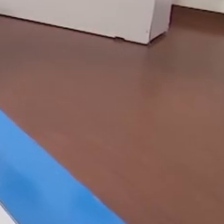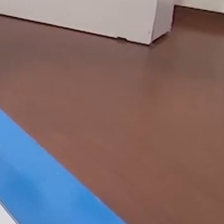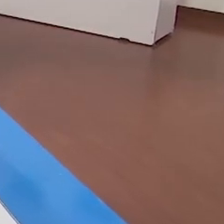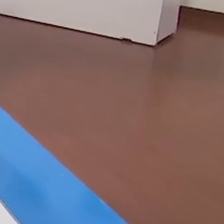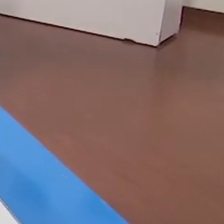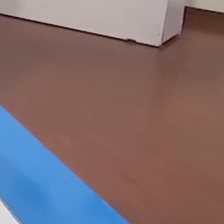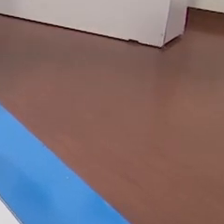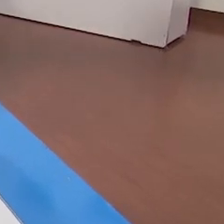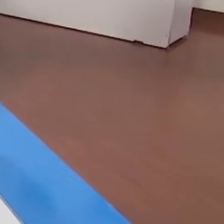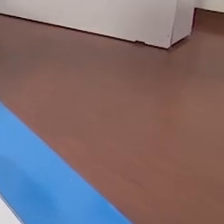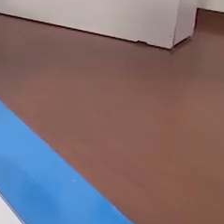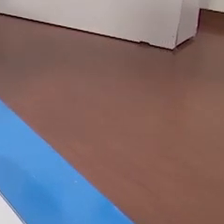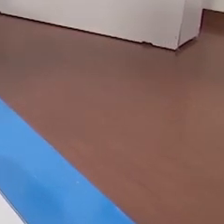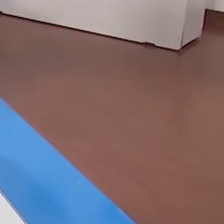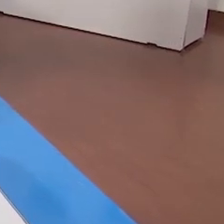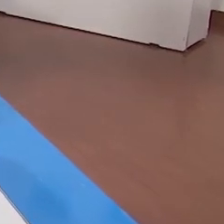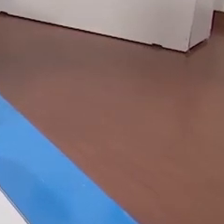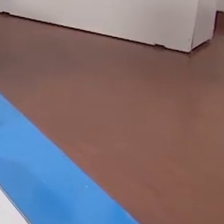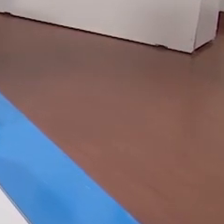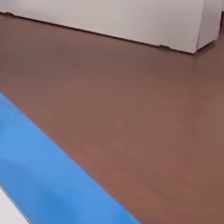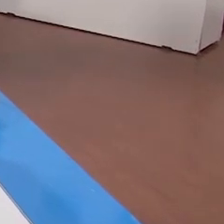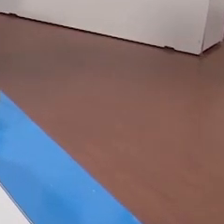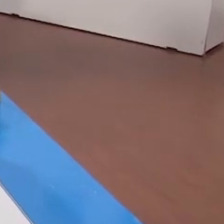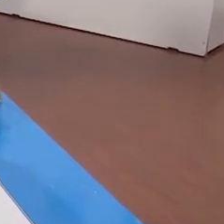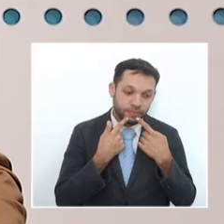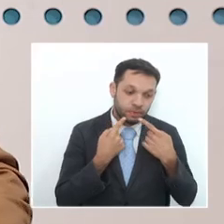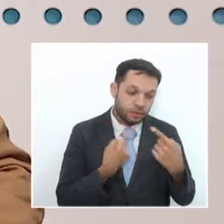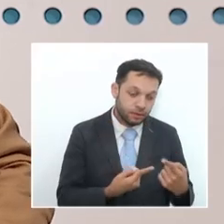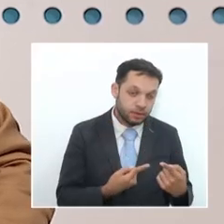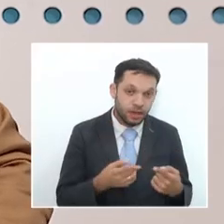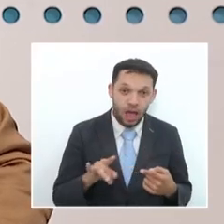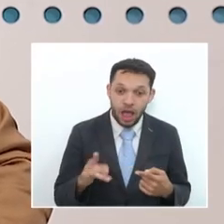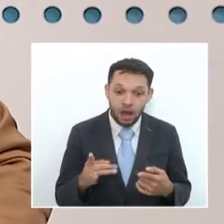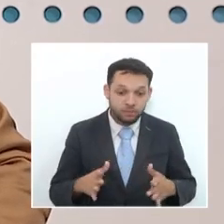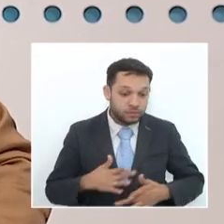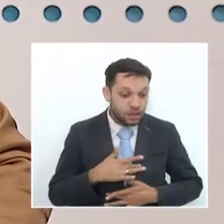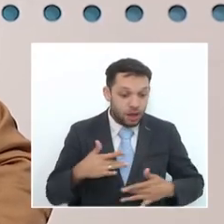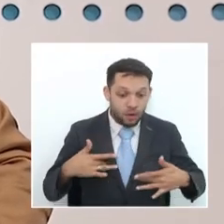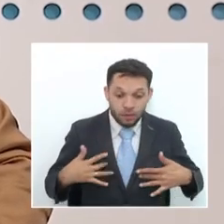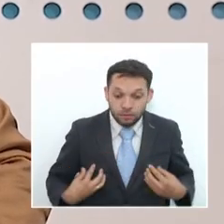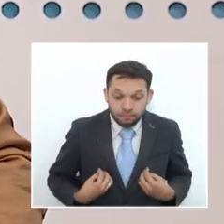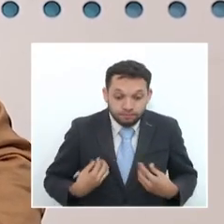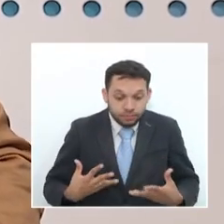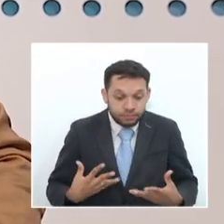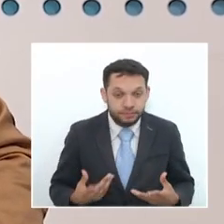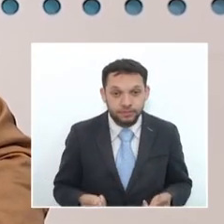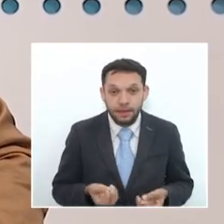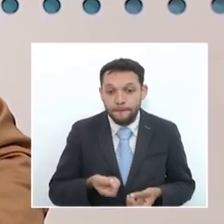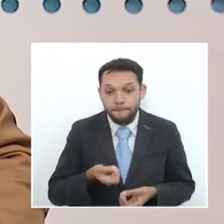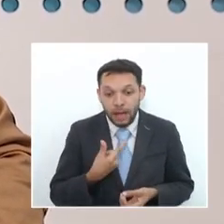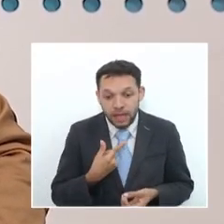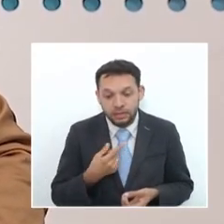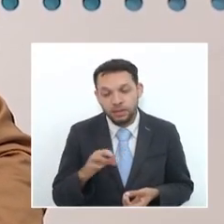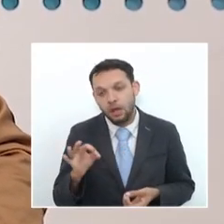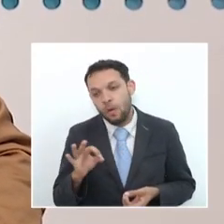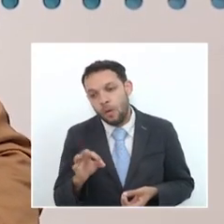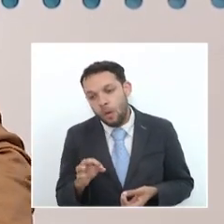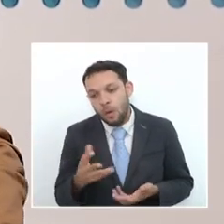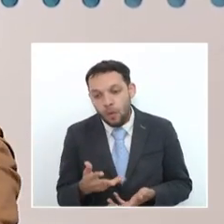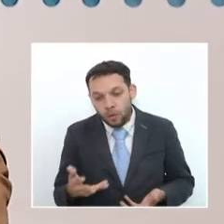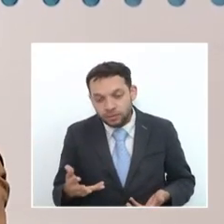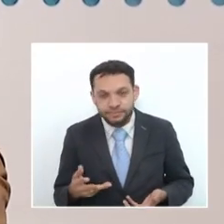Bueno, uno puede decir que va a eliminar pues algo con algo es muy difícil, porque cada persona es